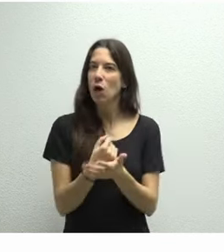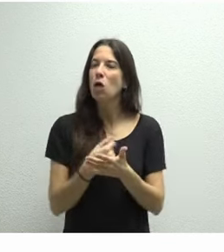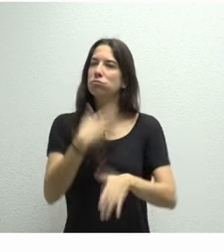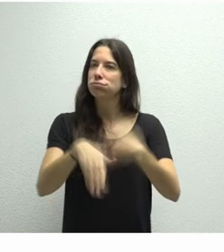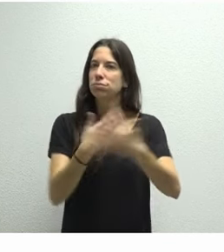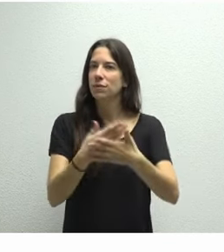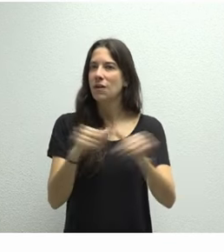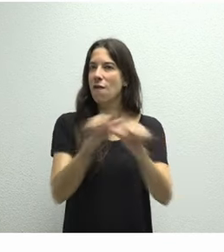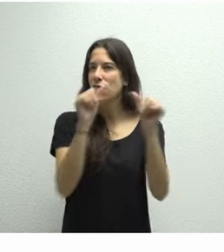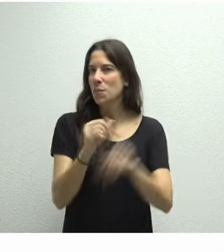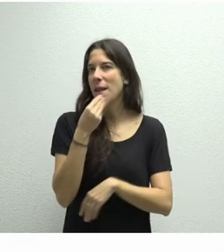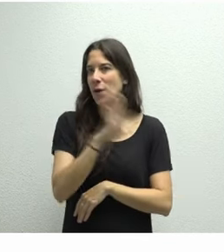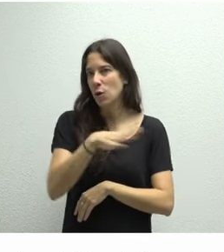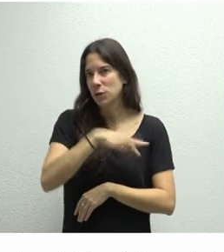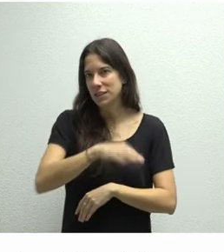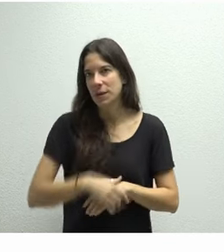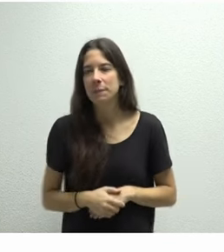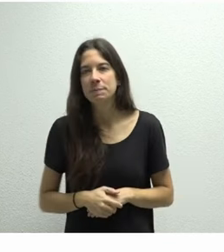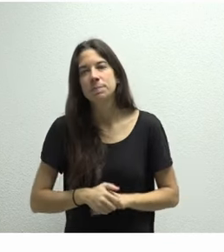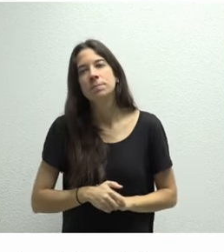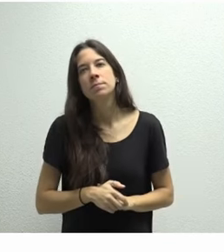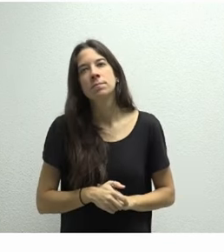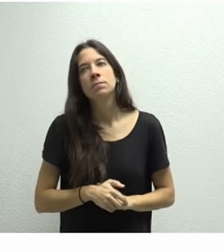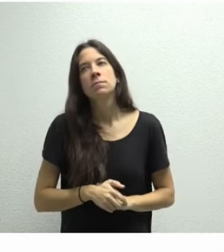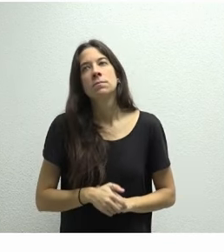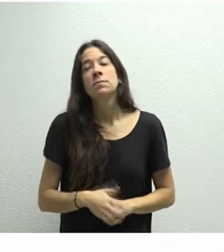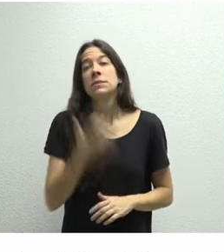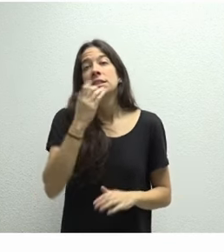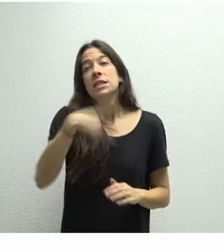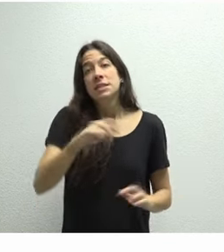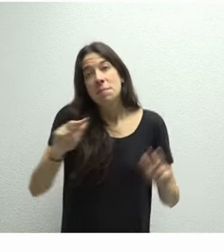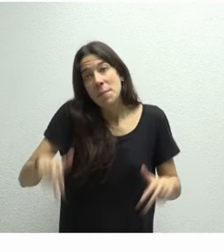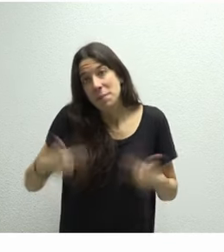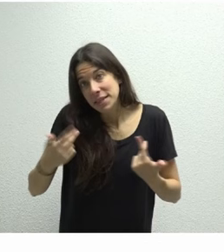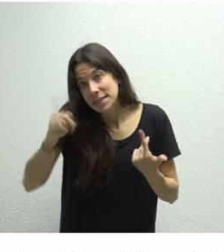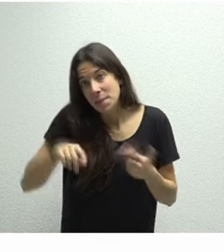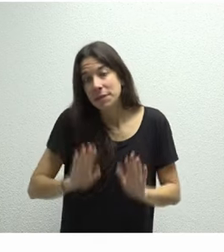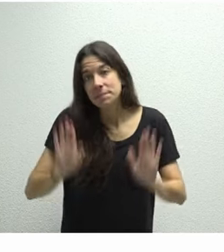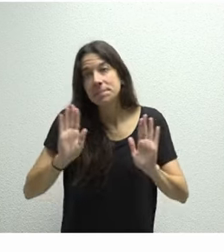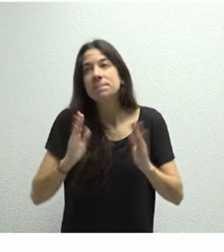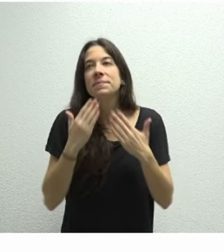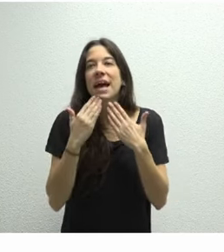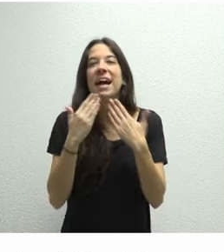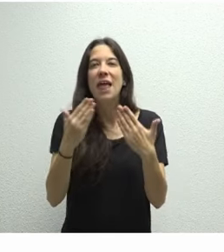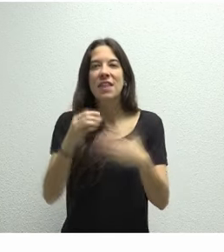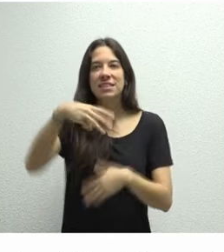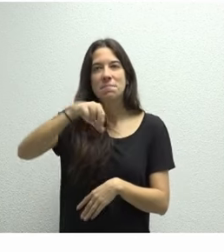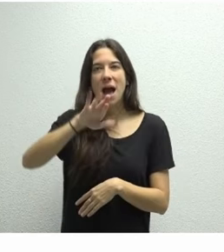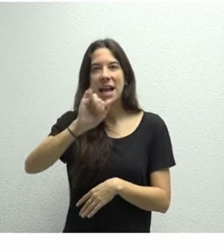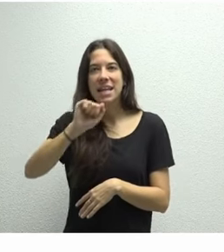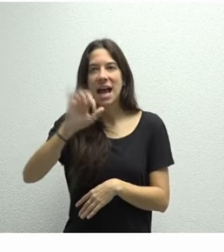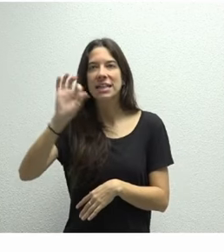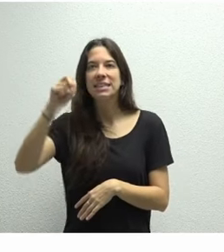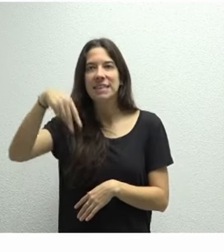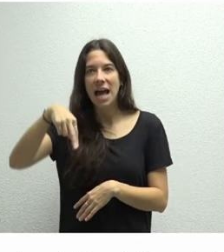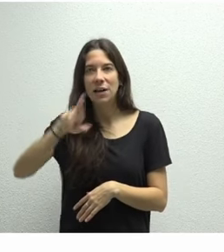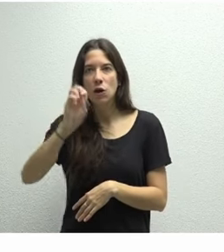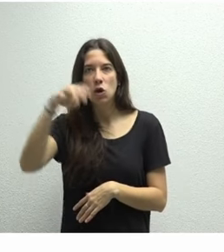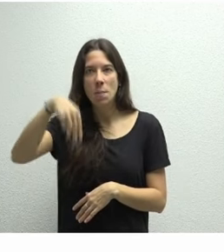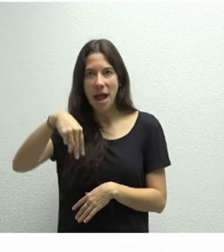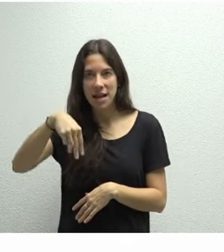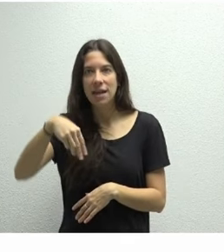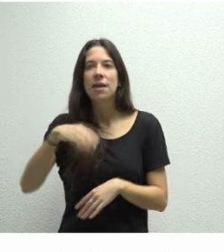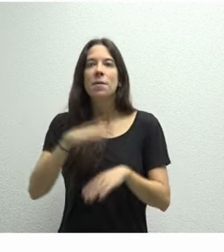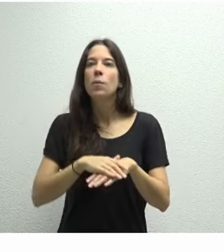forma posible y si me permitís no e simplemente también en particular Pues gracias a María sanromán por siempre hacerme que sea muy